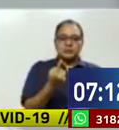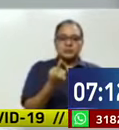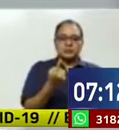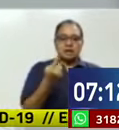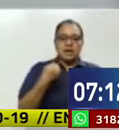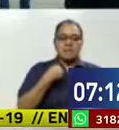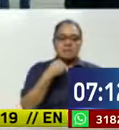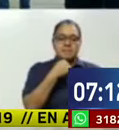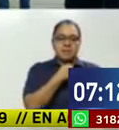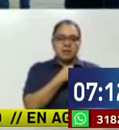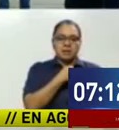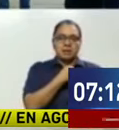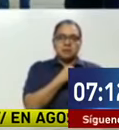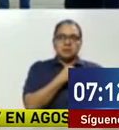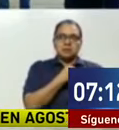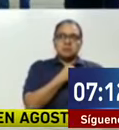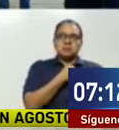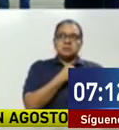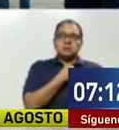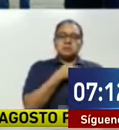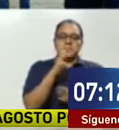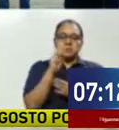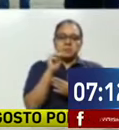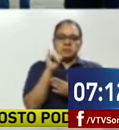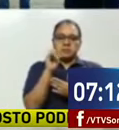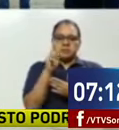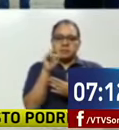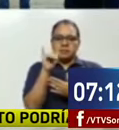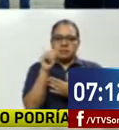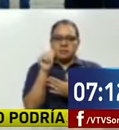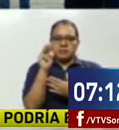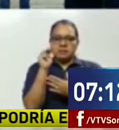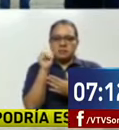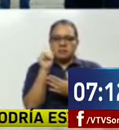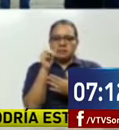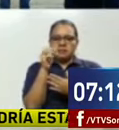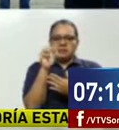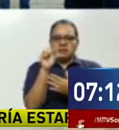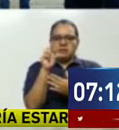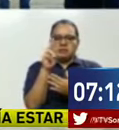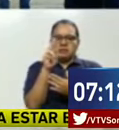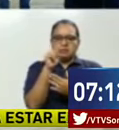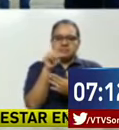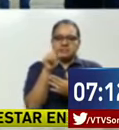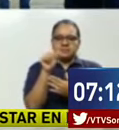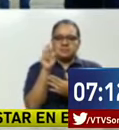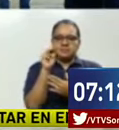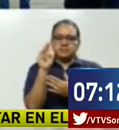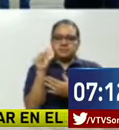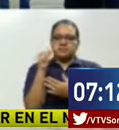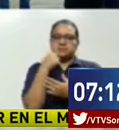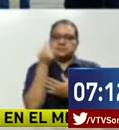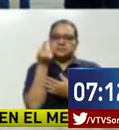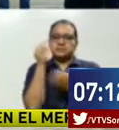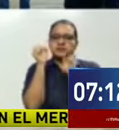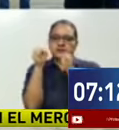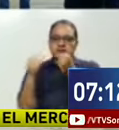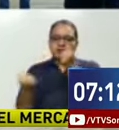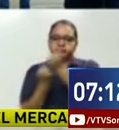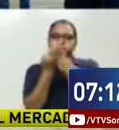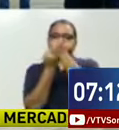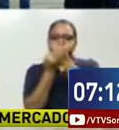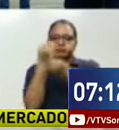empresarios, no a los dueños de carpintería, de tortillerías o de todos los pequeños emprendedores que se han visto severamente afectados por la crisis